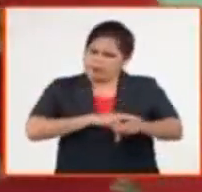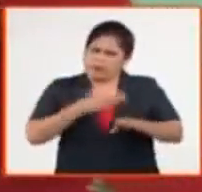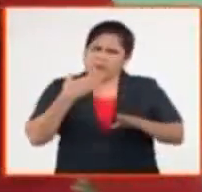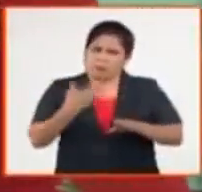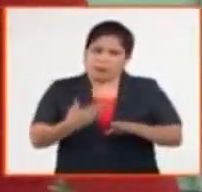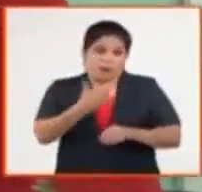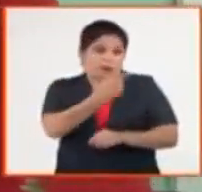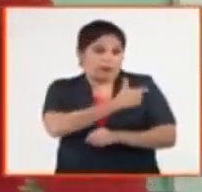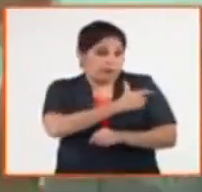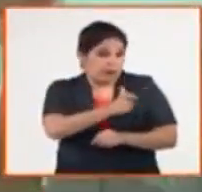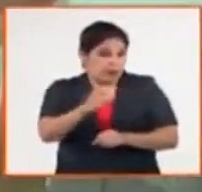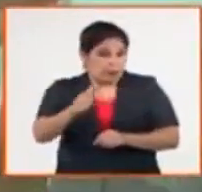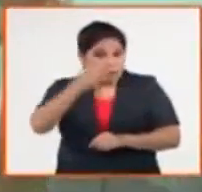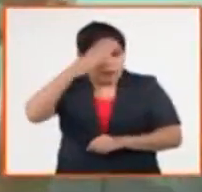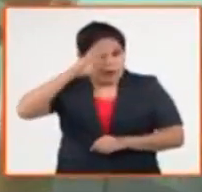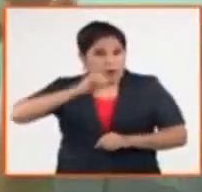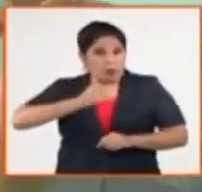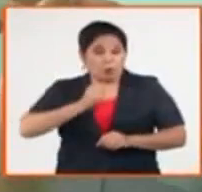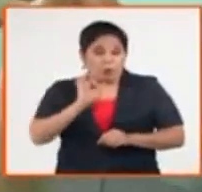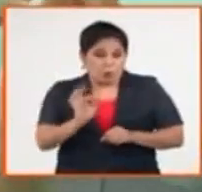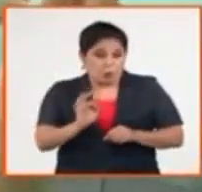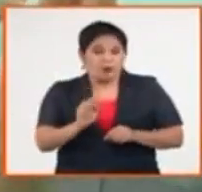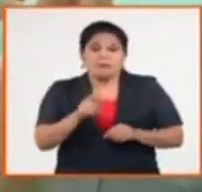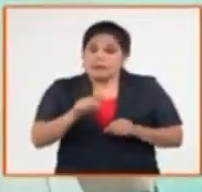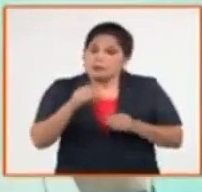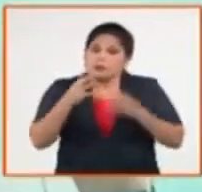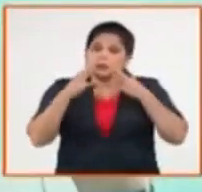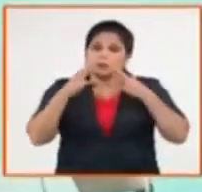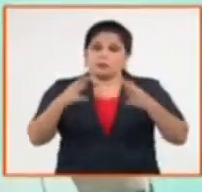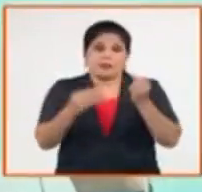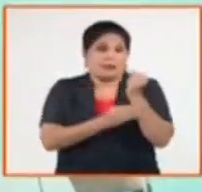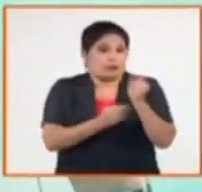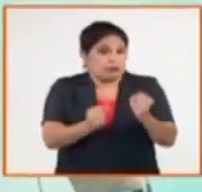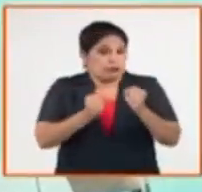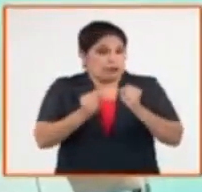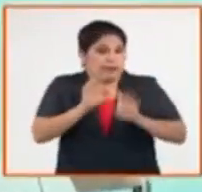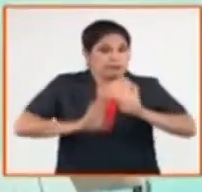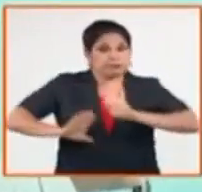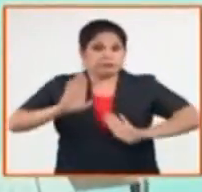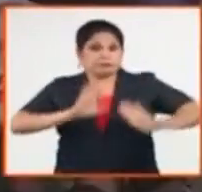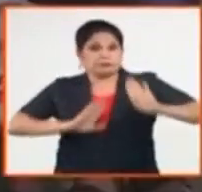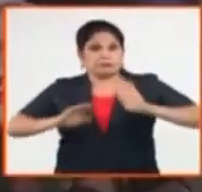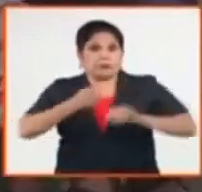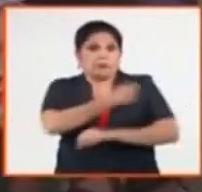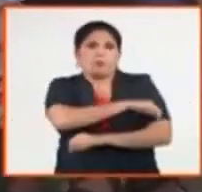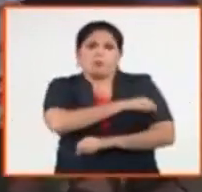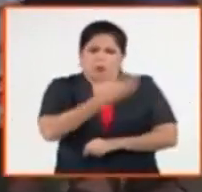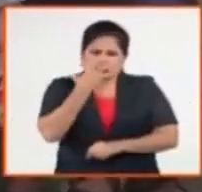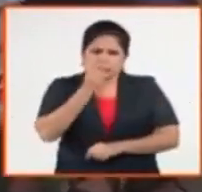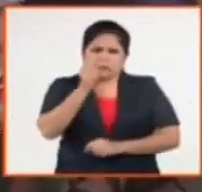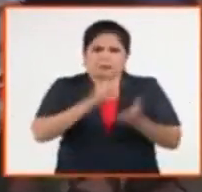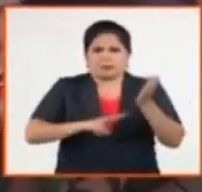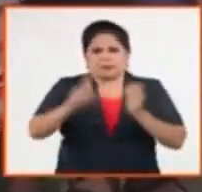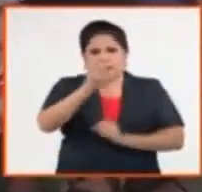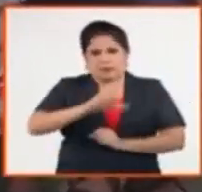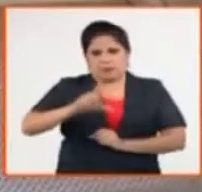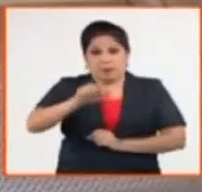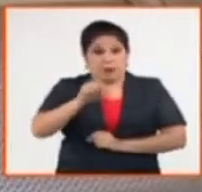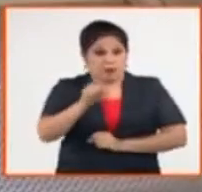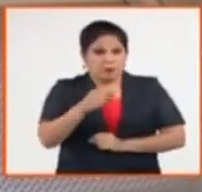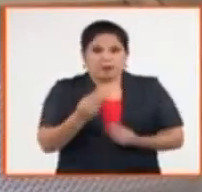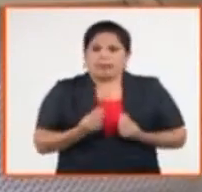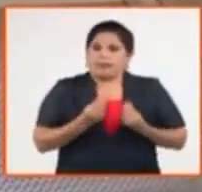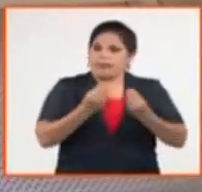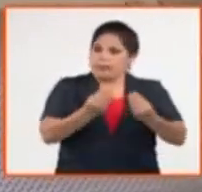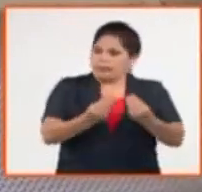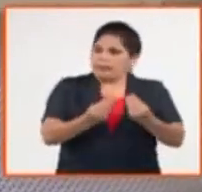las vacunas cubanas anti-COVID constituye una fortaleza muy apreciada por la población camagüeyana, que puede aportar más con